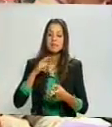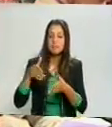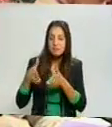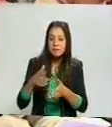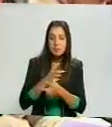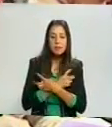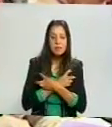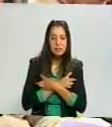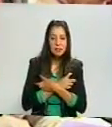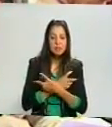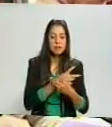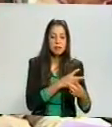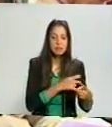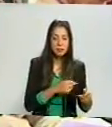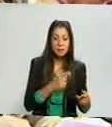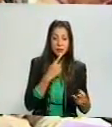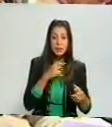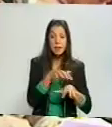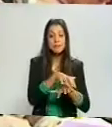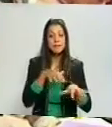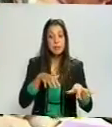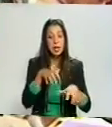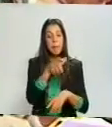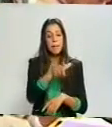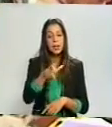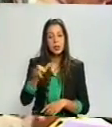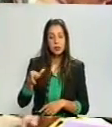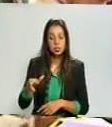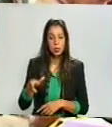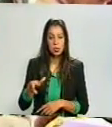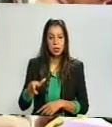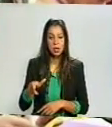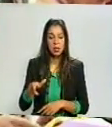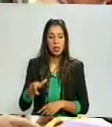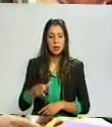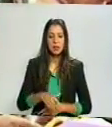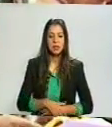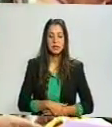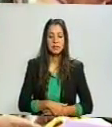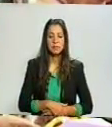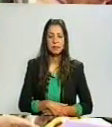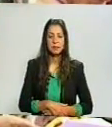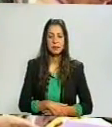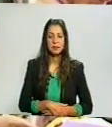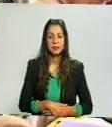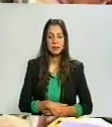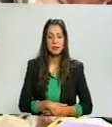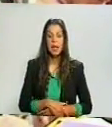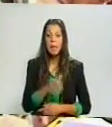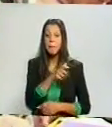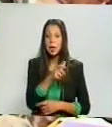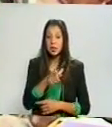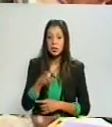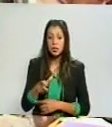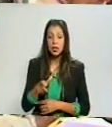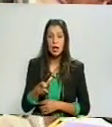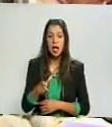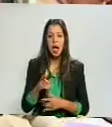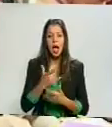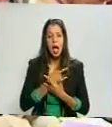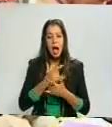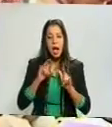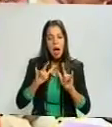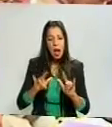la mayoría de la gente, tanto las que aman